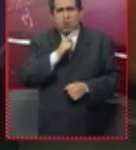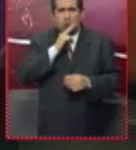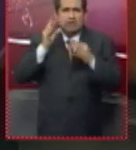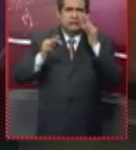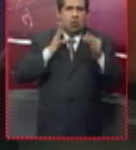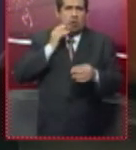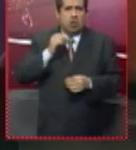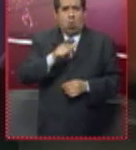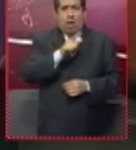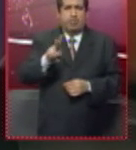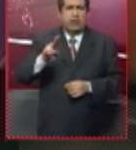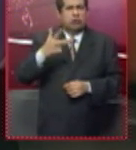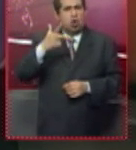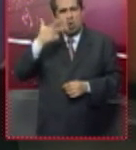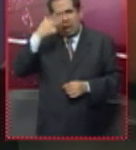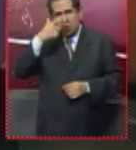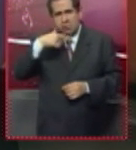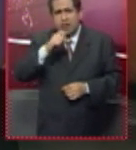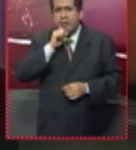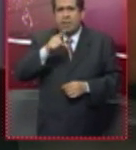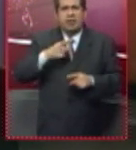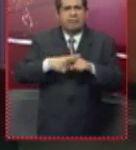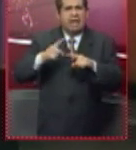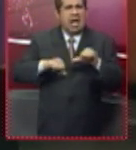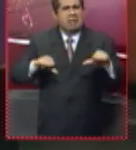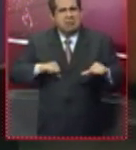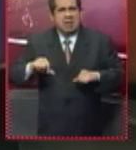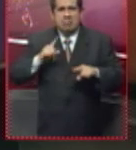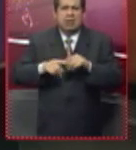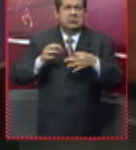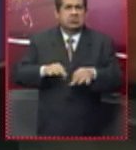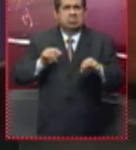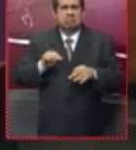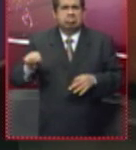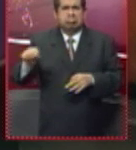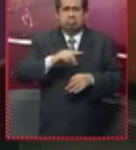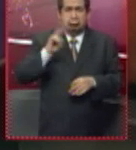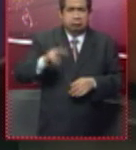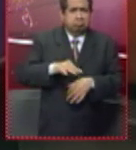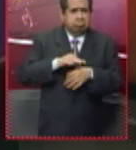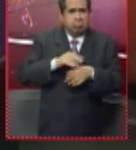Congreso, de lunes a viernes a las 8 de la noche. También puede enterarse de la actividad más relevante en tiempo